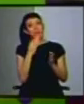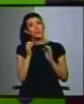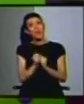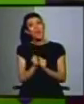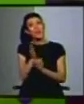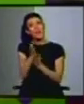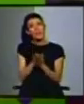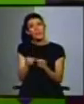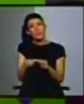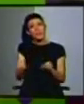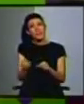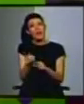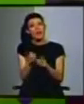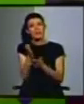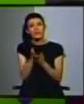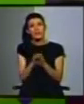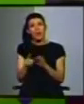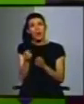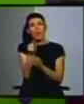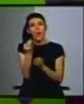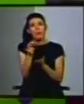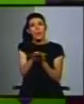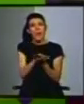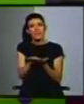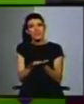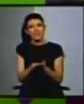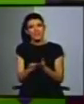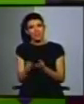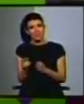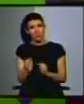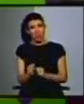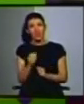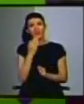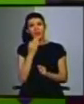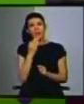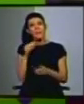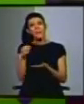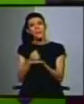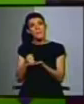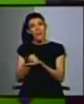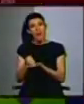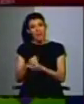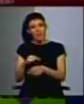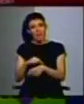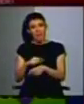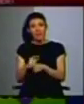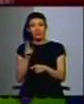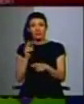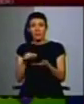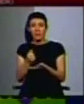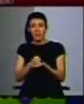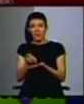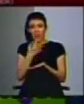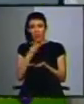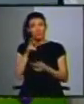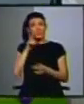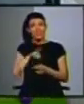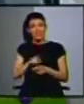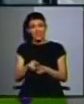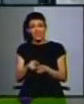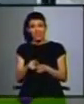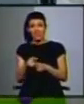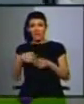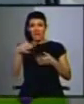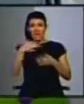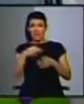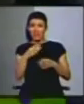las pastillas. El precio tendrá que estar impreso las cajas y los medicamentos sin receta estarán disponibles en las góndolas de las farmacias.